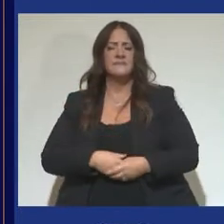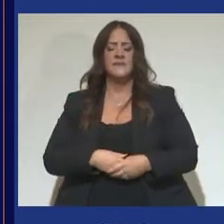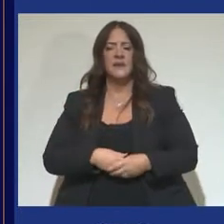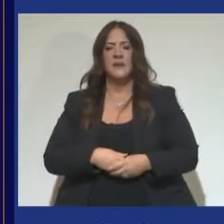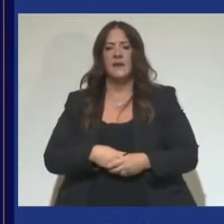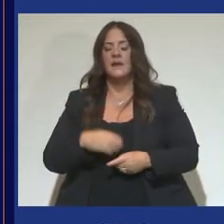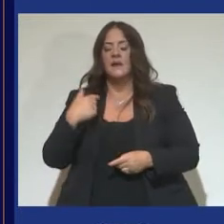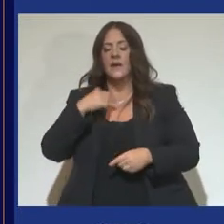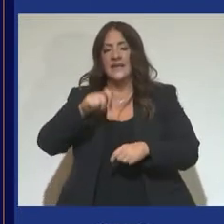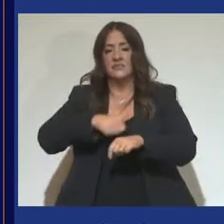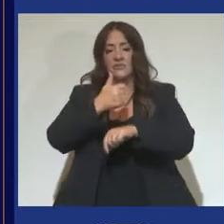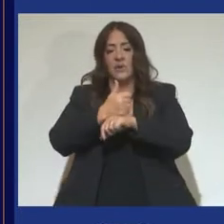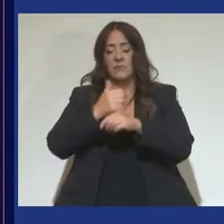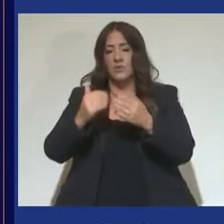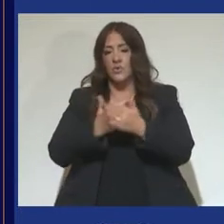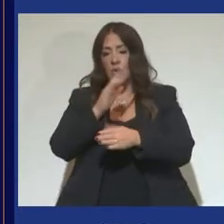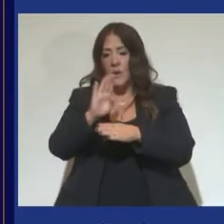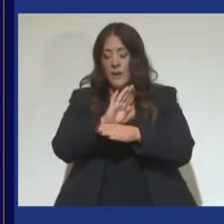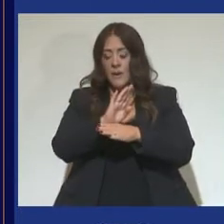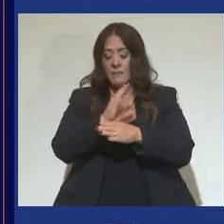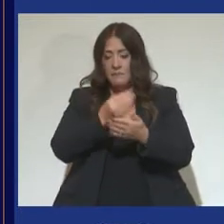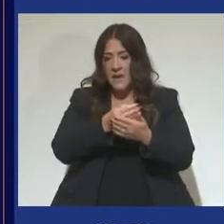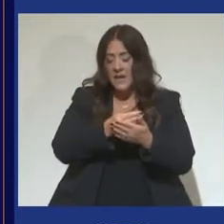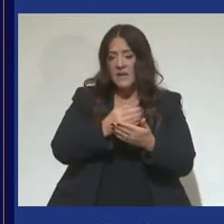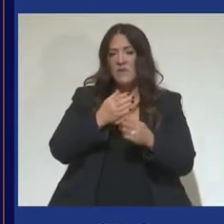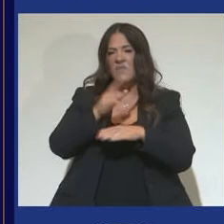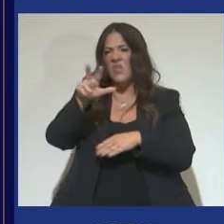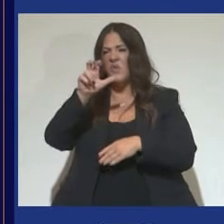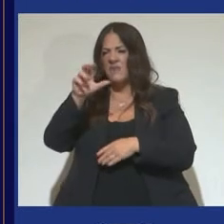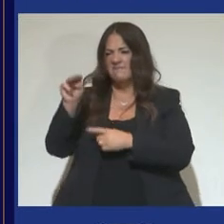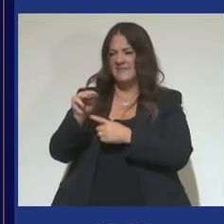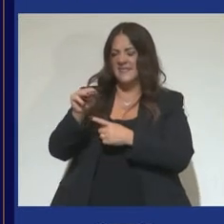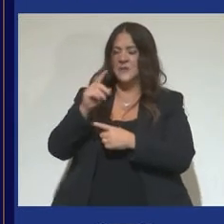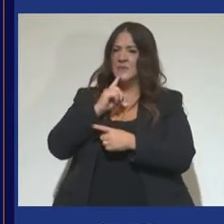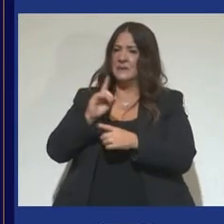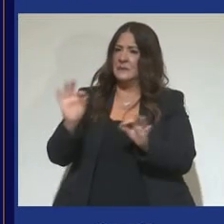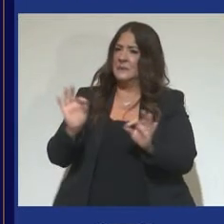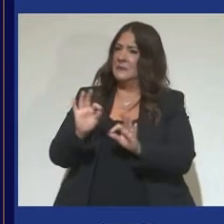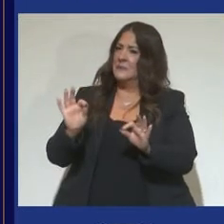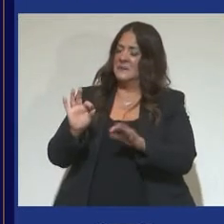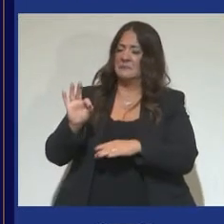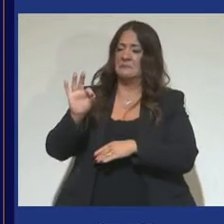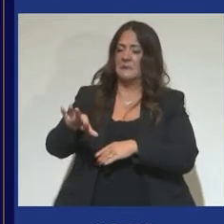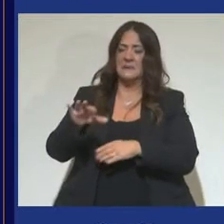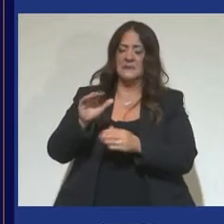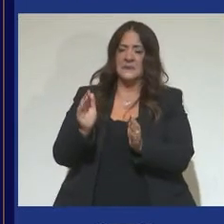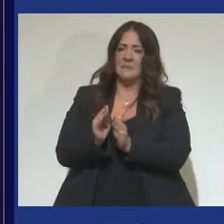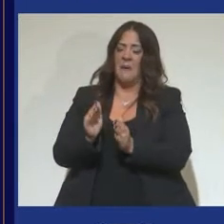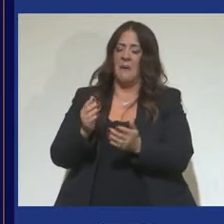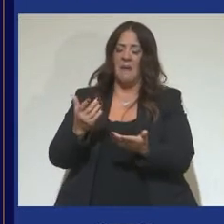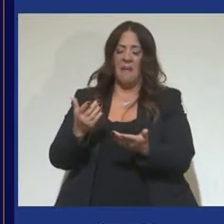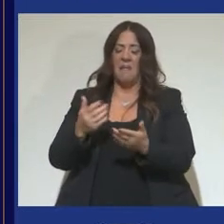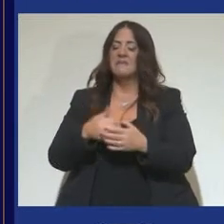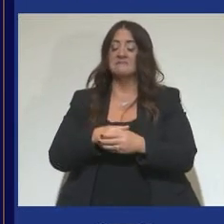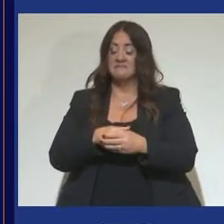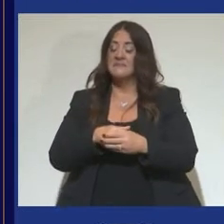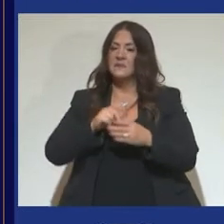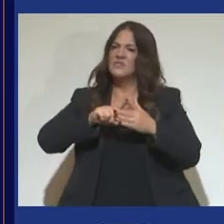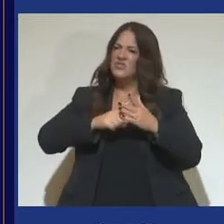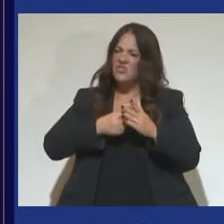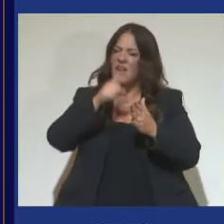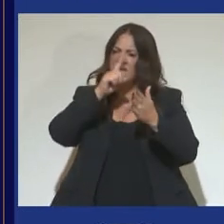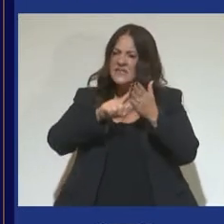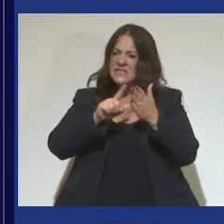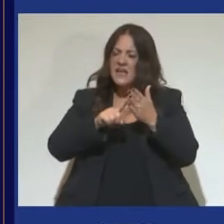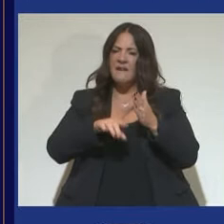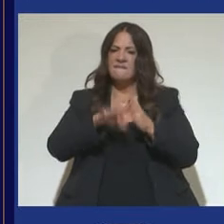tenemos que empezar a poner dinero a un lado e invertir dinero 300 millones no es mucho pero es un comienzo para empezar